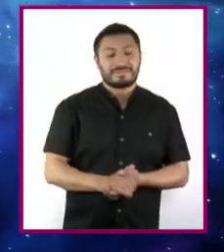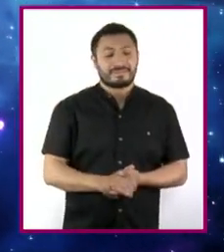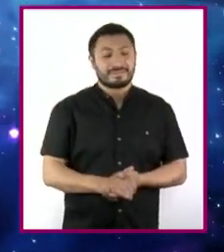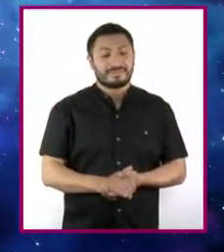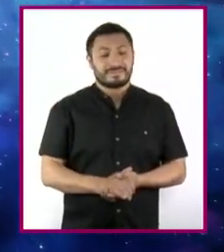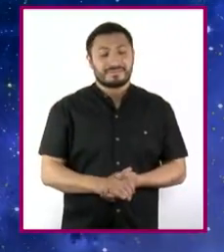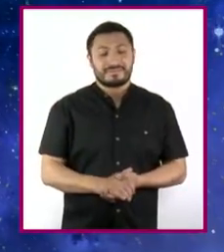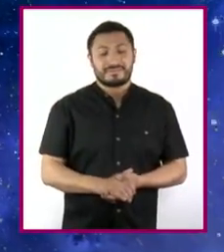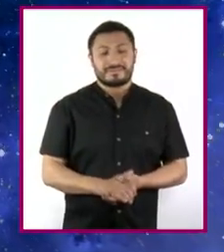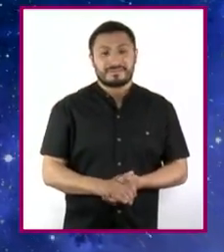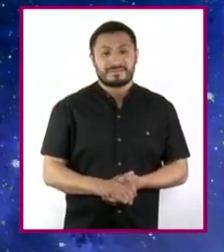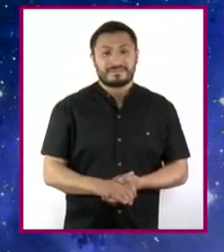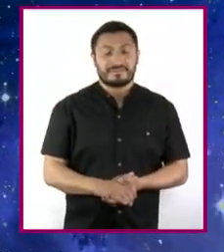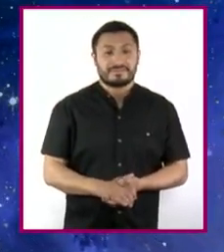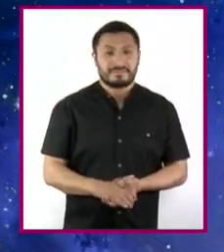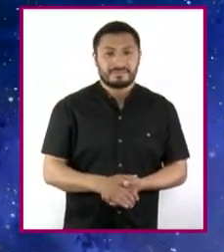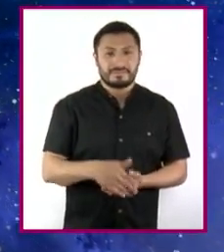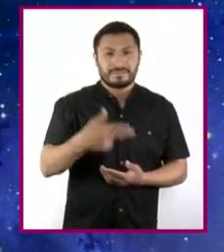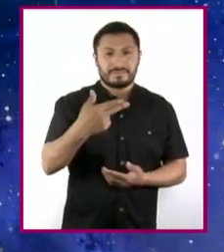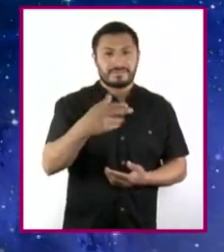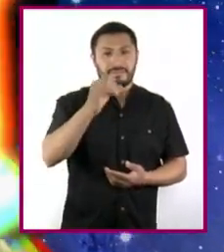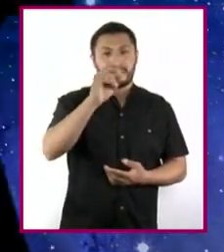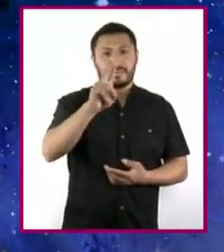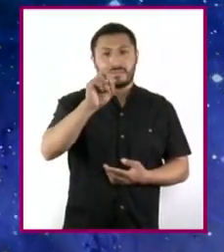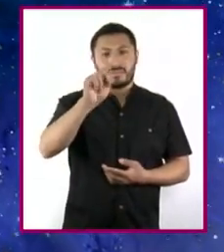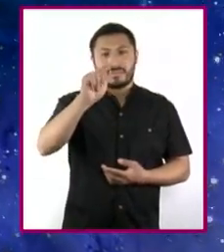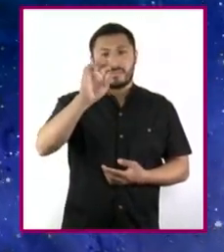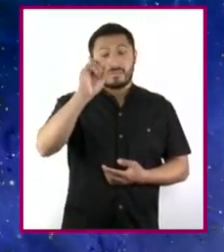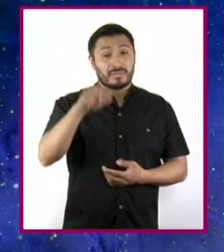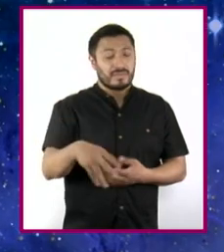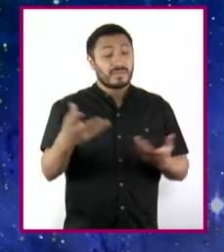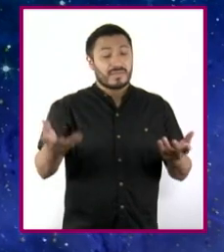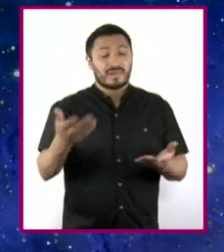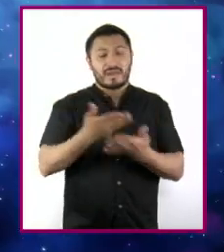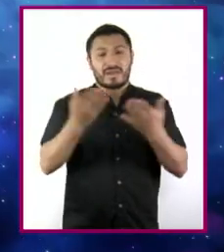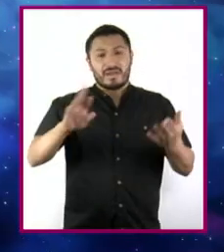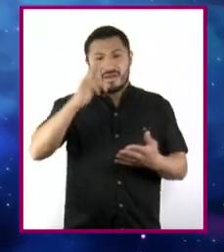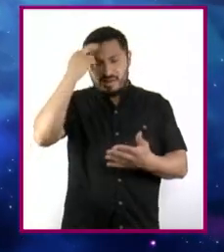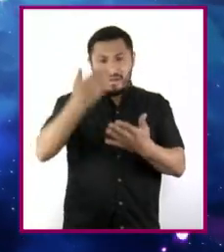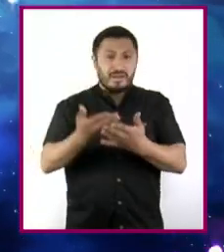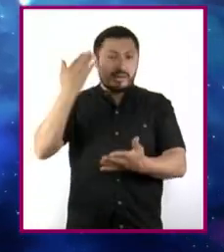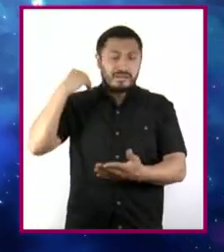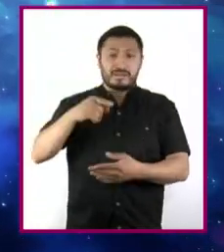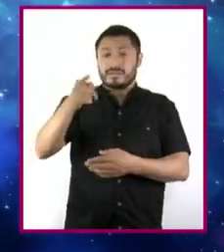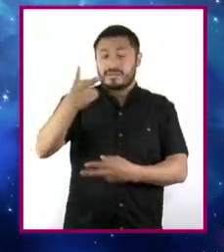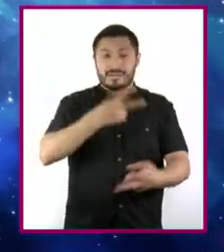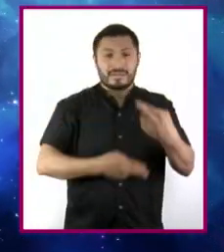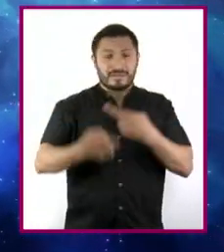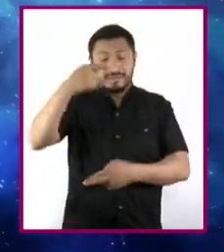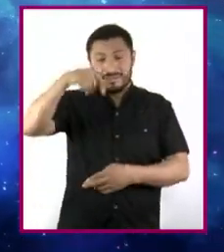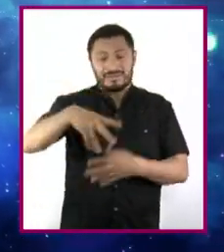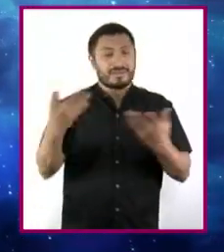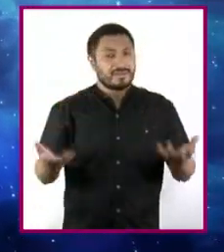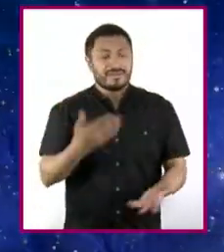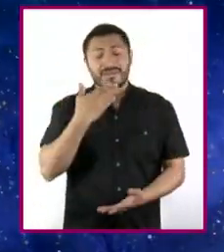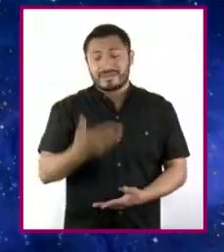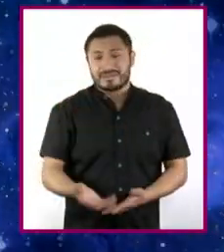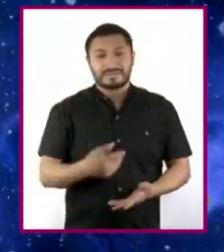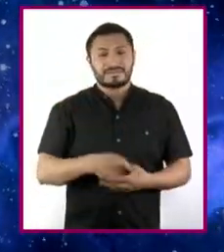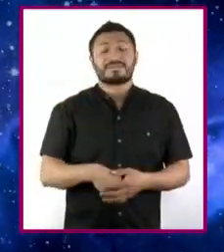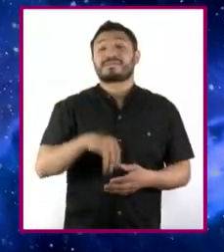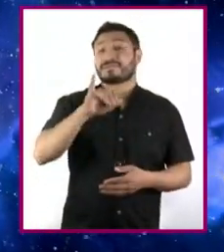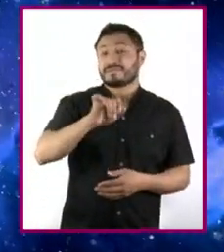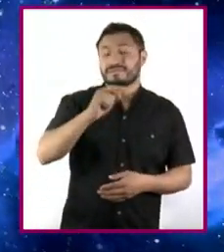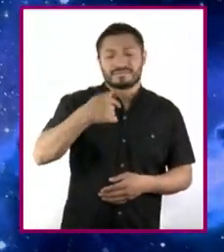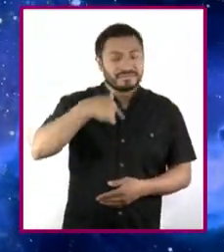¡Lo perdimos! ¿Houston? ¡Axel! ¡Es hora de ir al pasado! ¡Volviste a la Tierra! ¡Qué bueno! Sí,